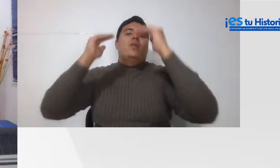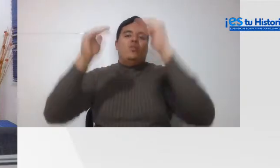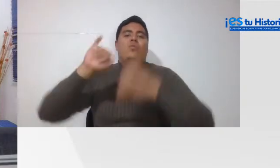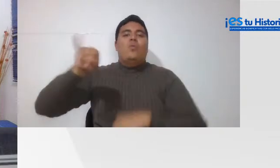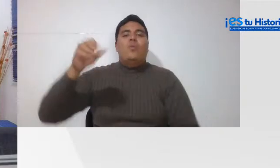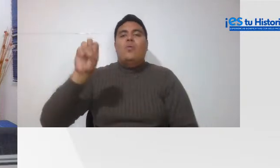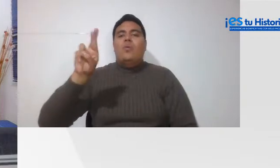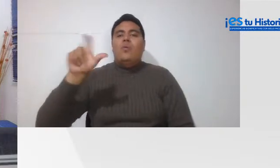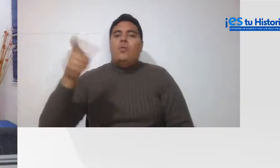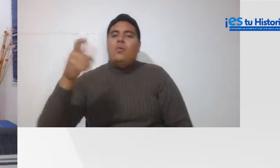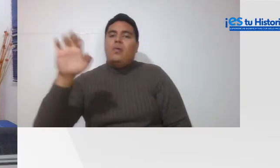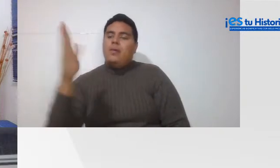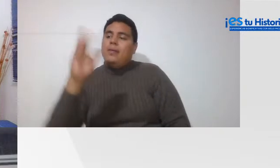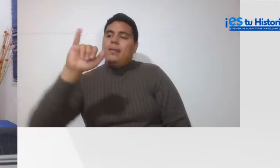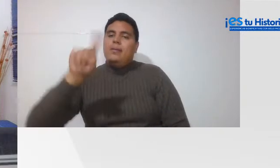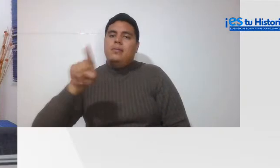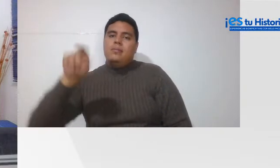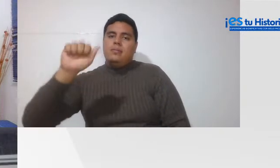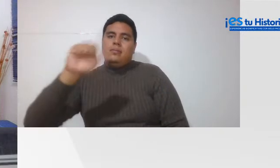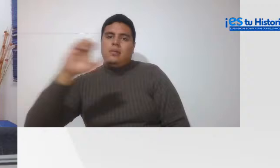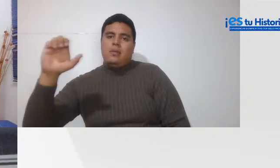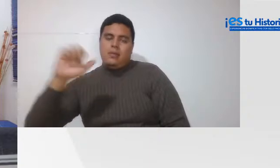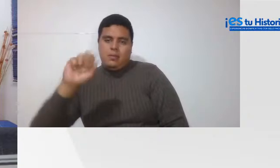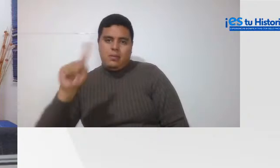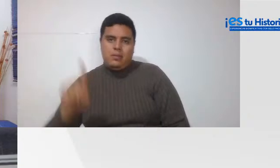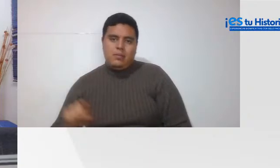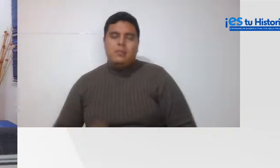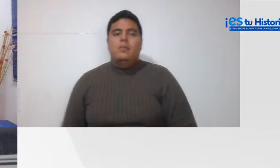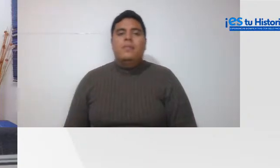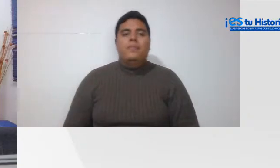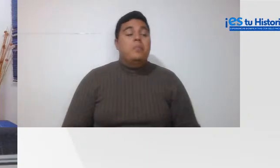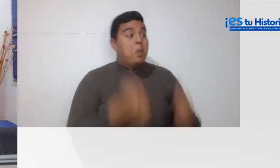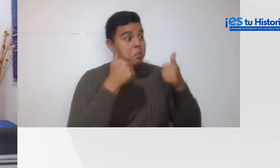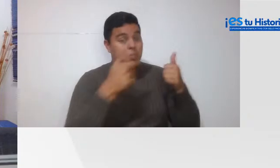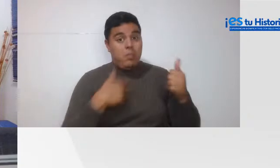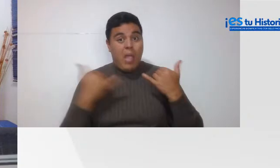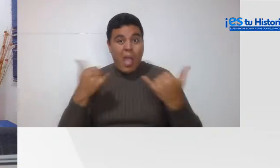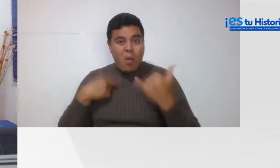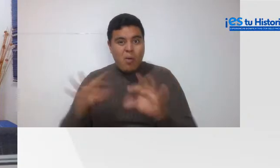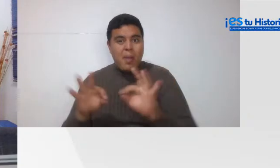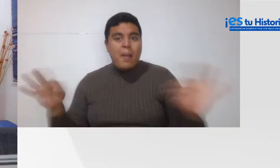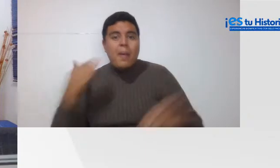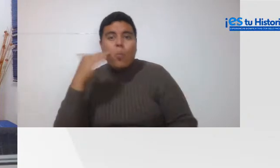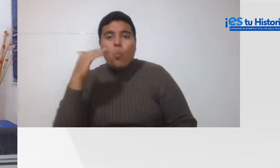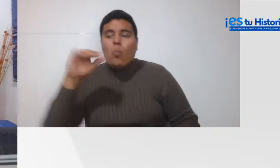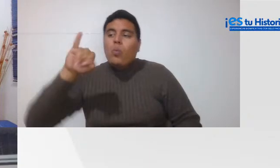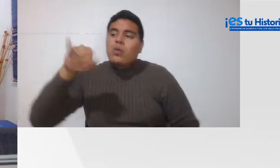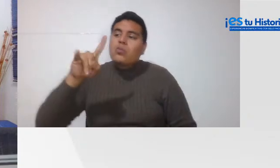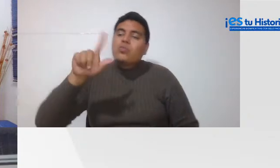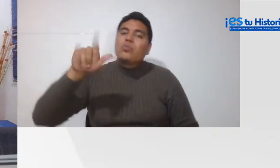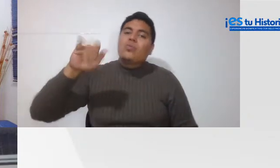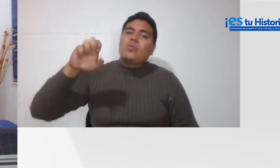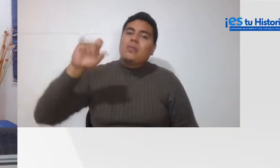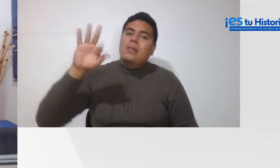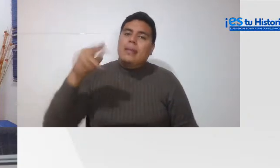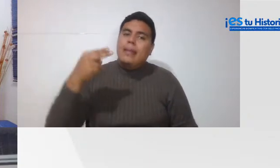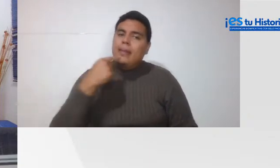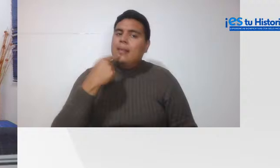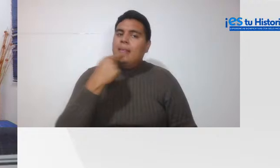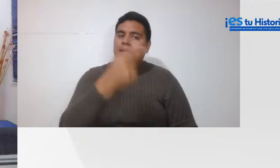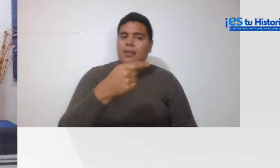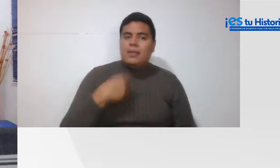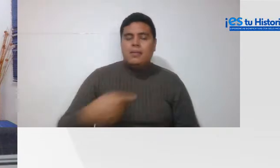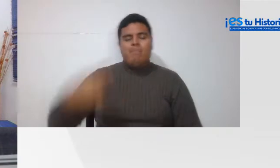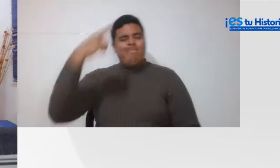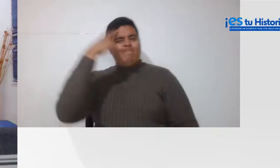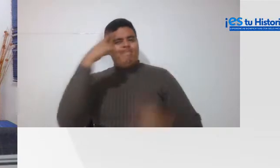este mensaje con ustedes, maestra Eliana, dice Julia Salas, pensarse en el aula de esta magnitud es un